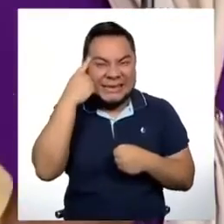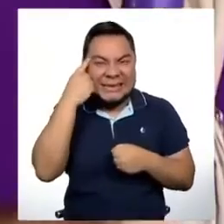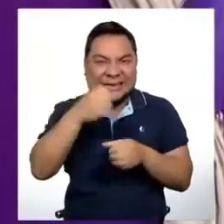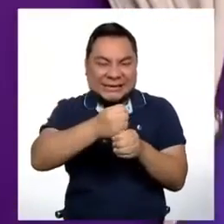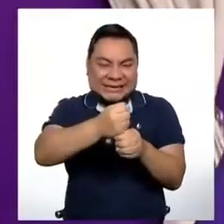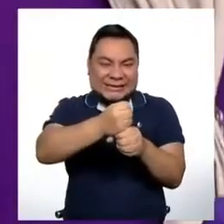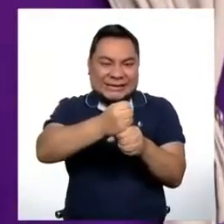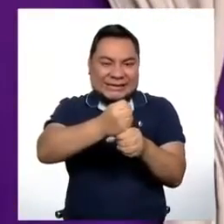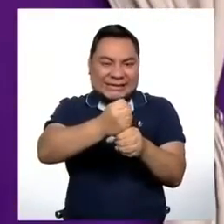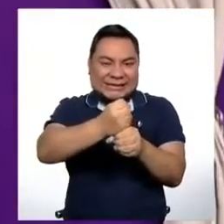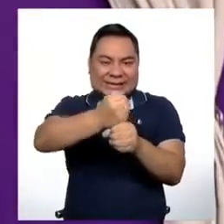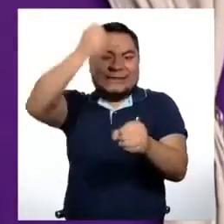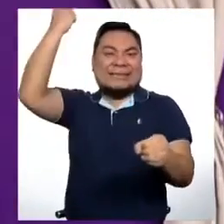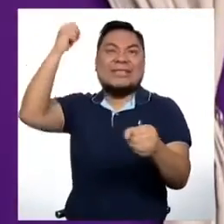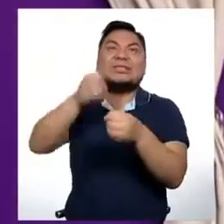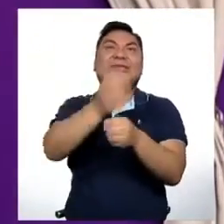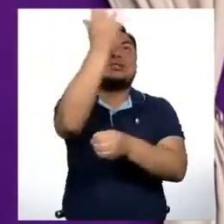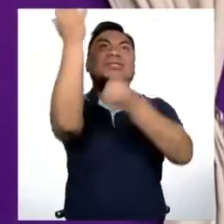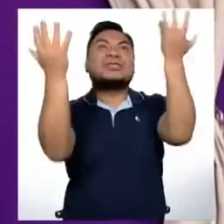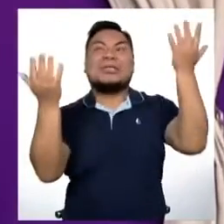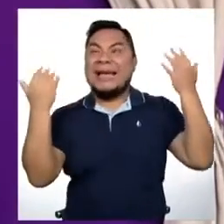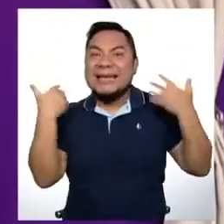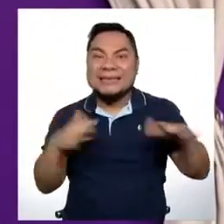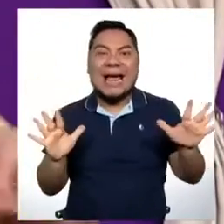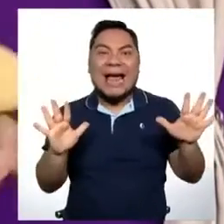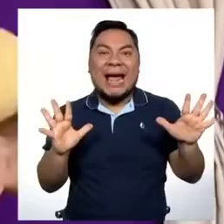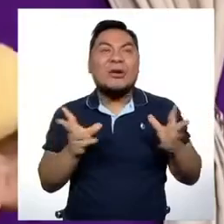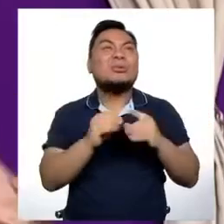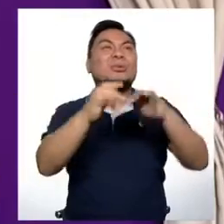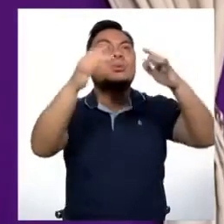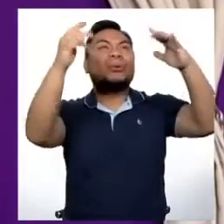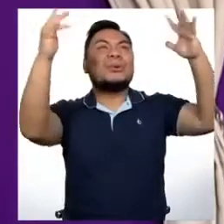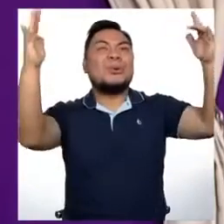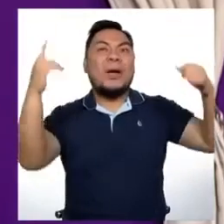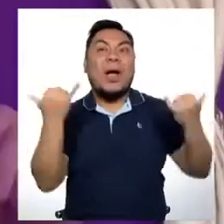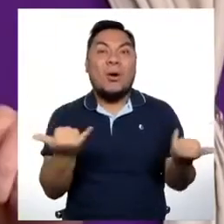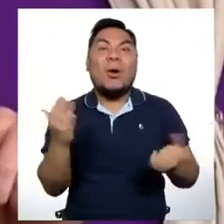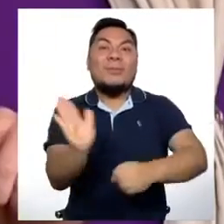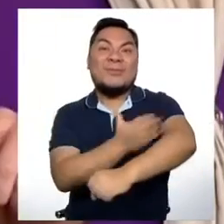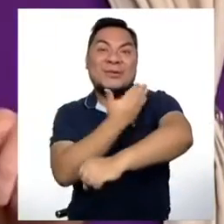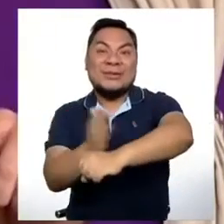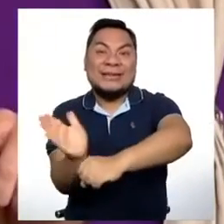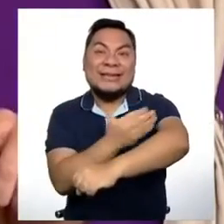Ya está, le devolví el sonido a todo. Ahora sí, música.